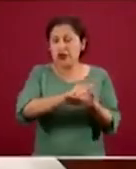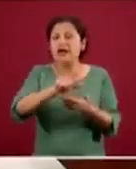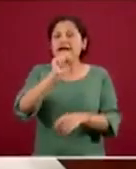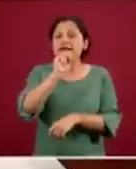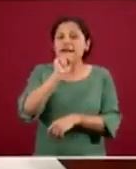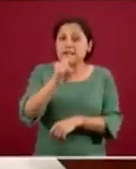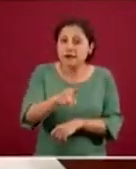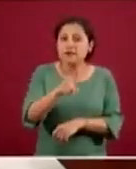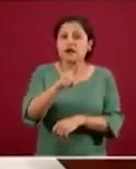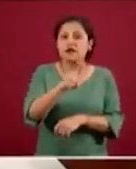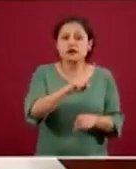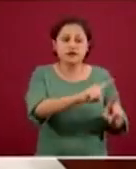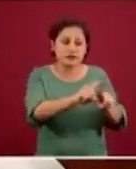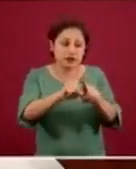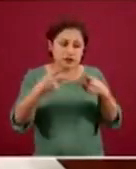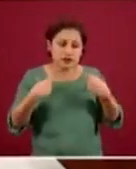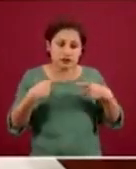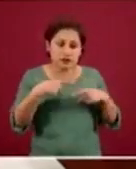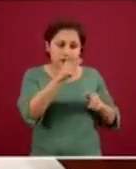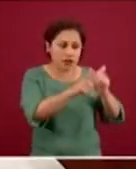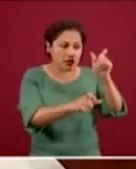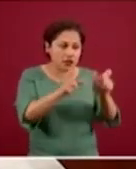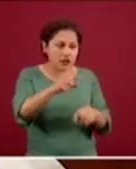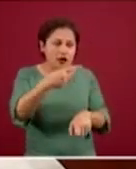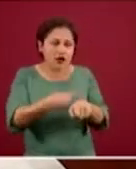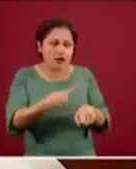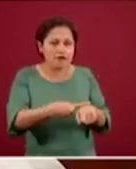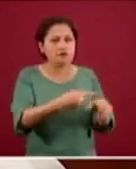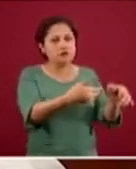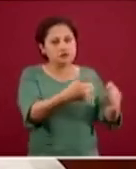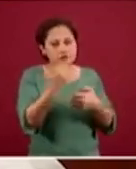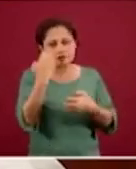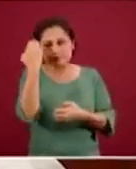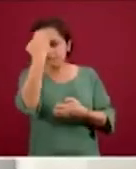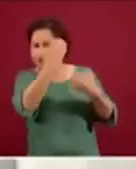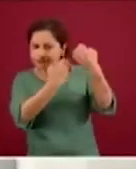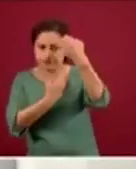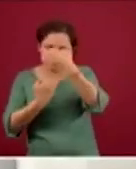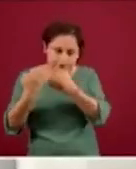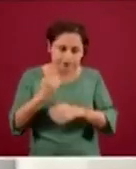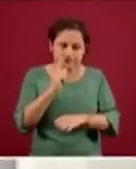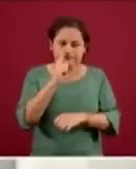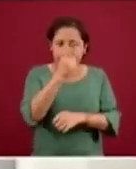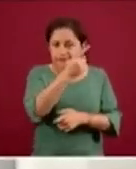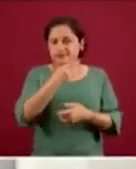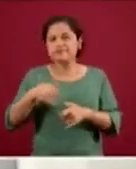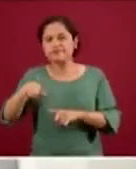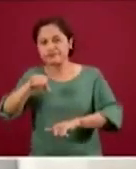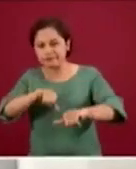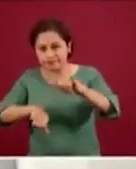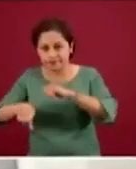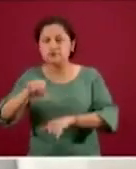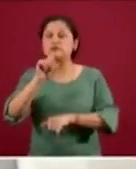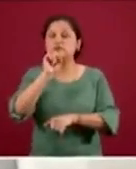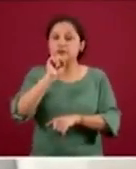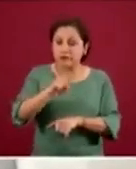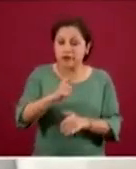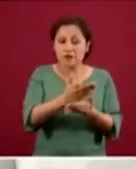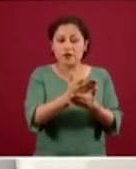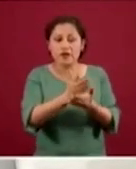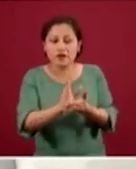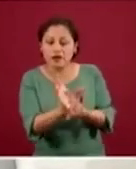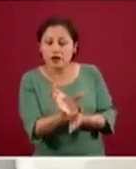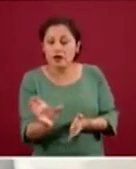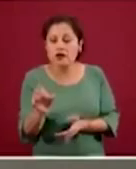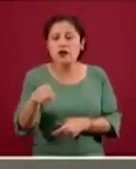en muchos de ellos que disminuya de manera importante el personal médico que tiene que atenderlos pero hemos aprovechado en